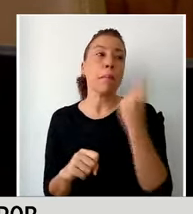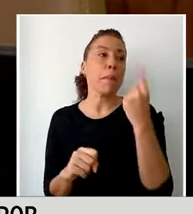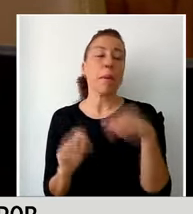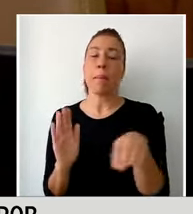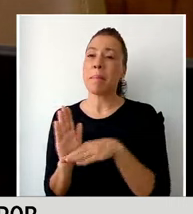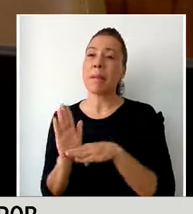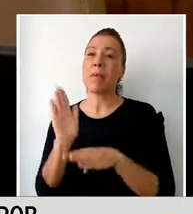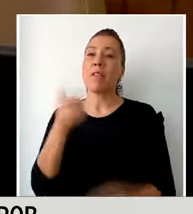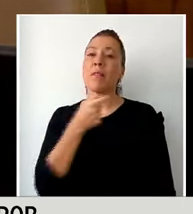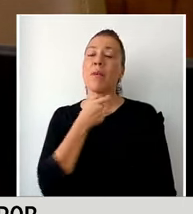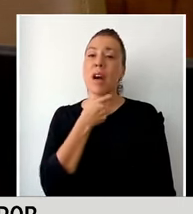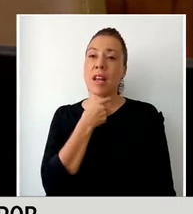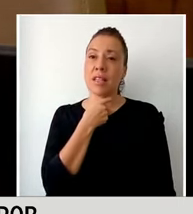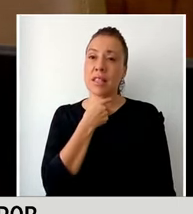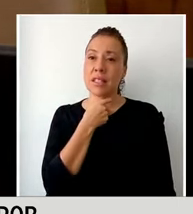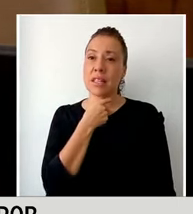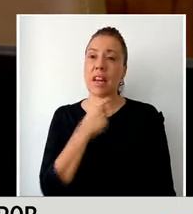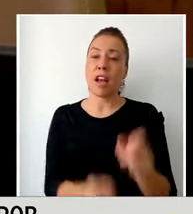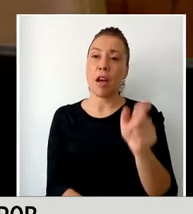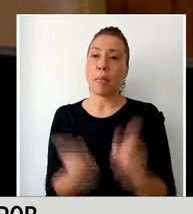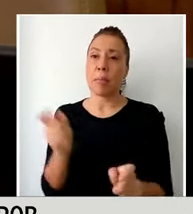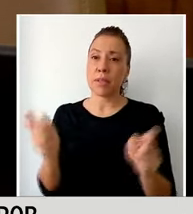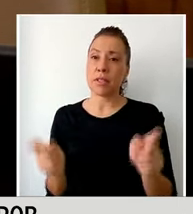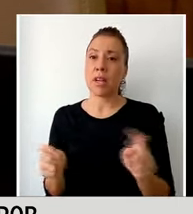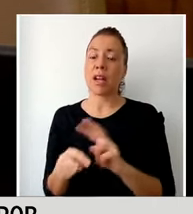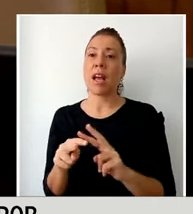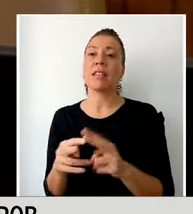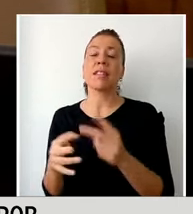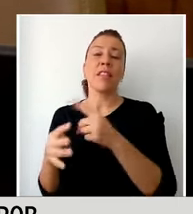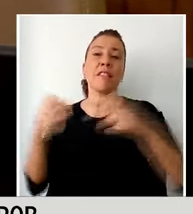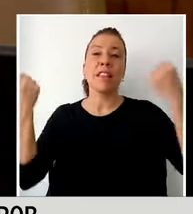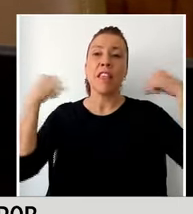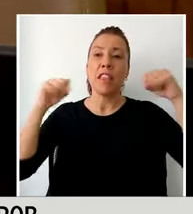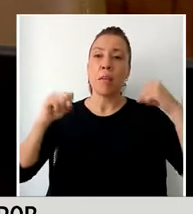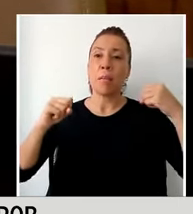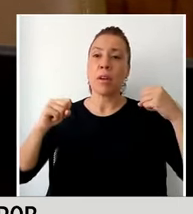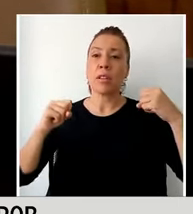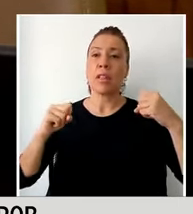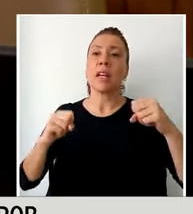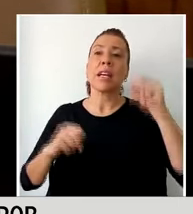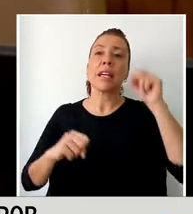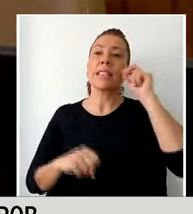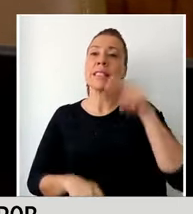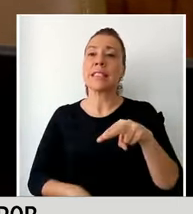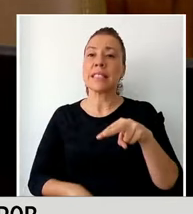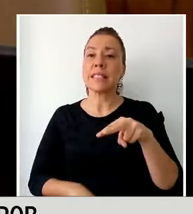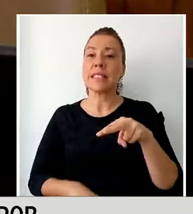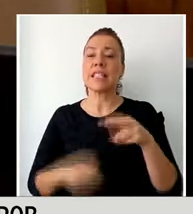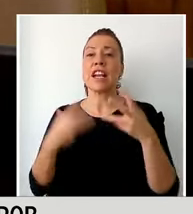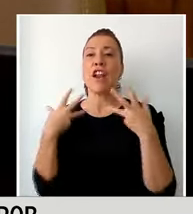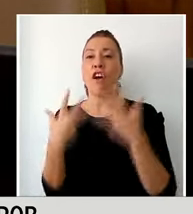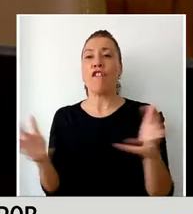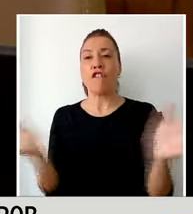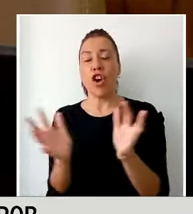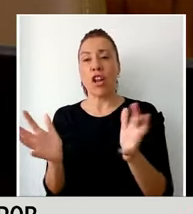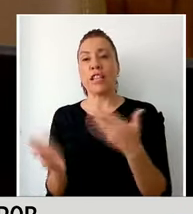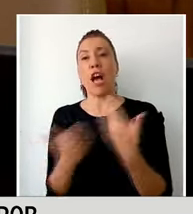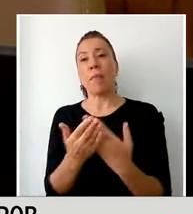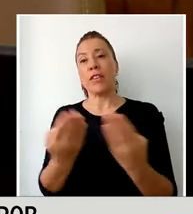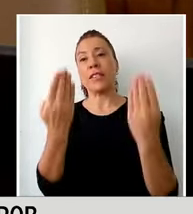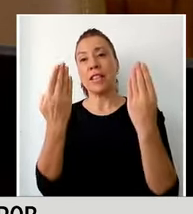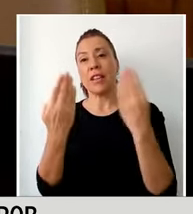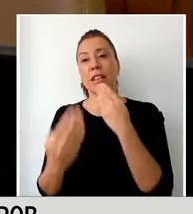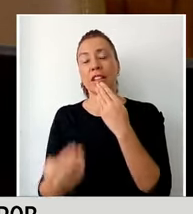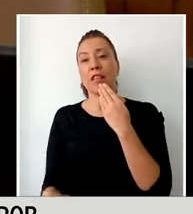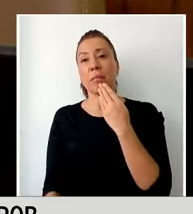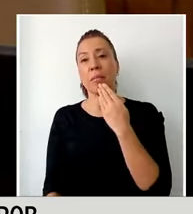a quienes practican disciplinas que estarán libres de todo tipo de violencia aprovecho de saludar también a nuestro ministro